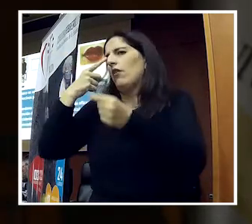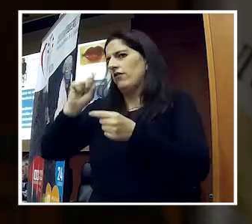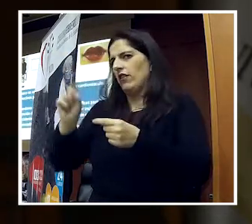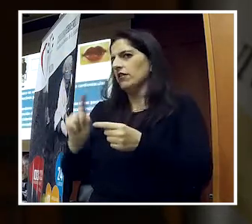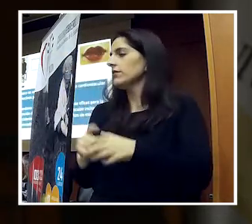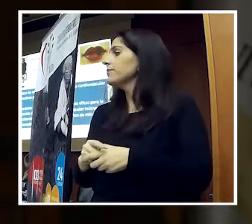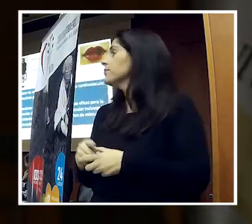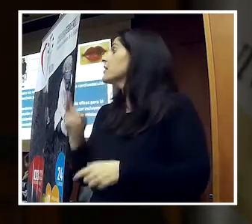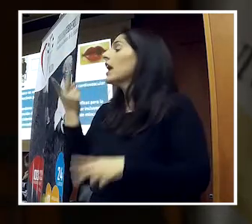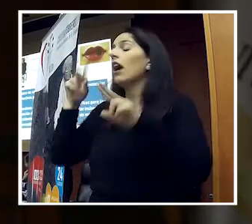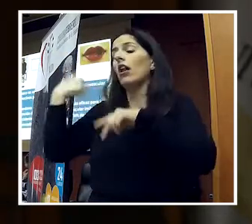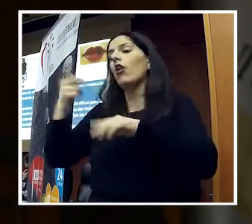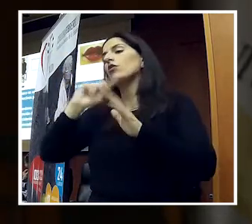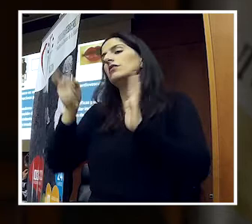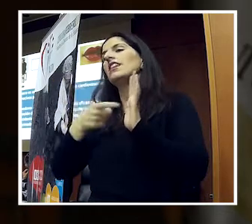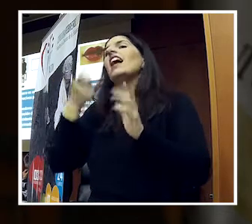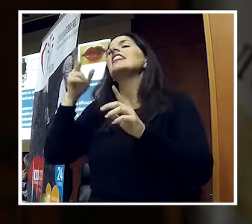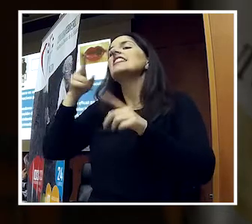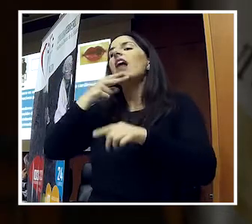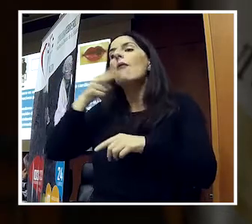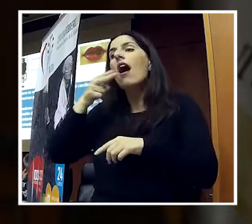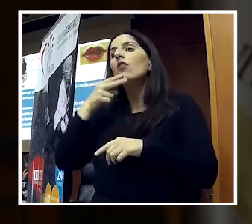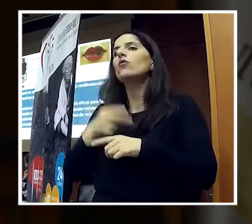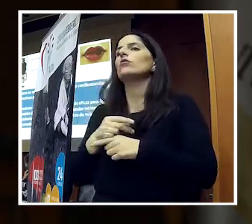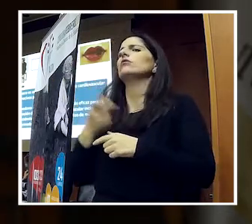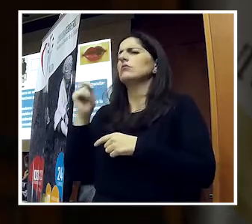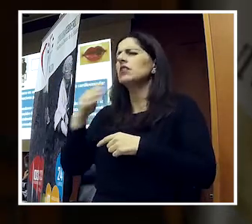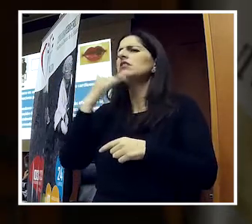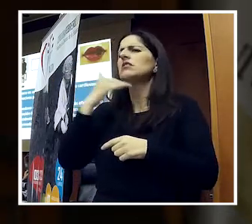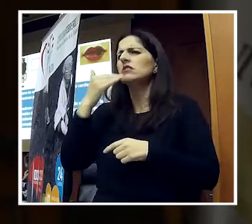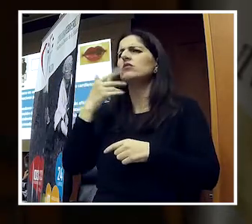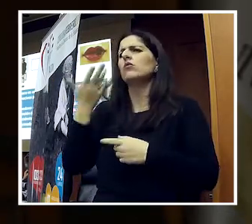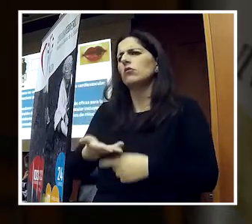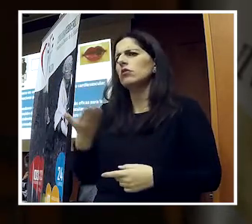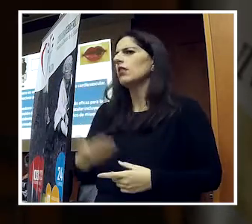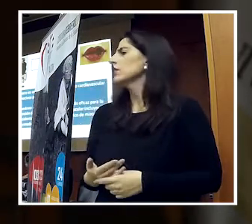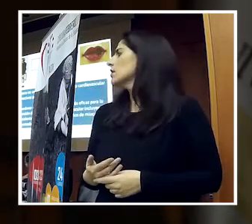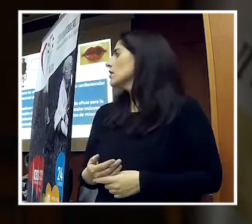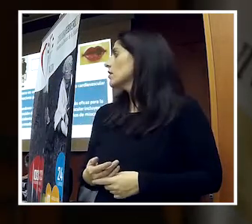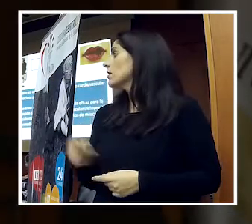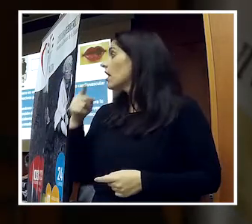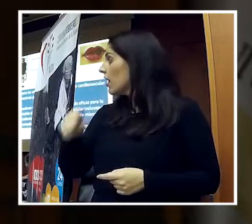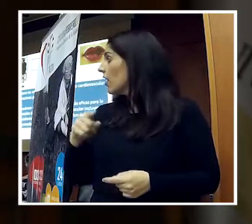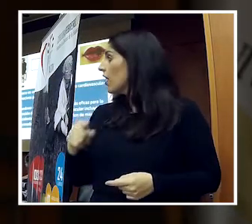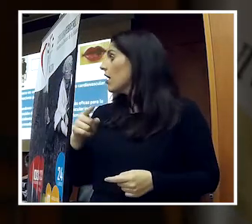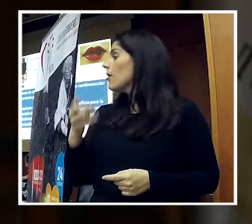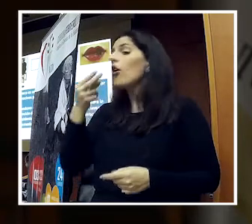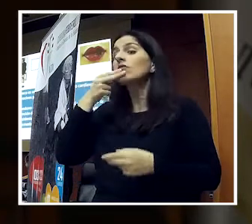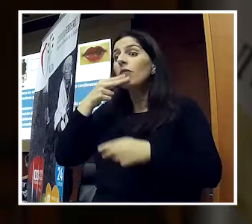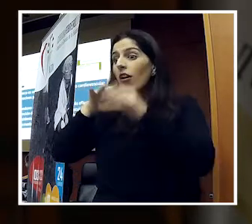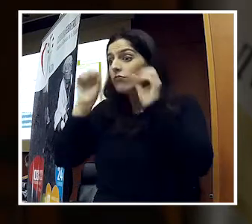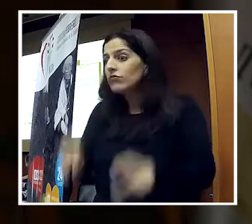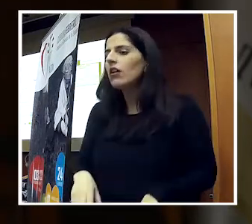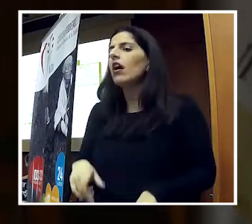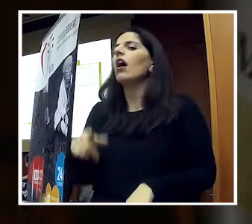y ya son las dos últimas partes que voy a hablar, es uno de los principales factores de riesgo cardiovascular del mundo y es la medida probablemente más efectiva para conseguir disminuir la